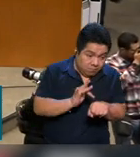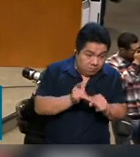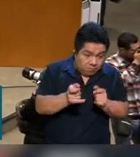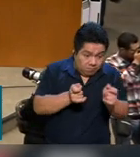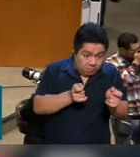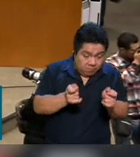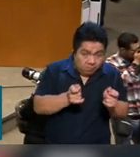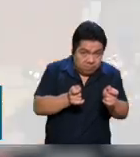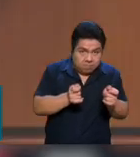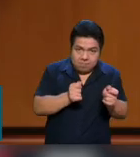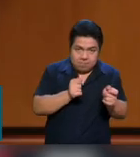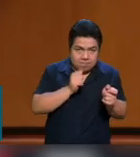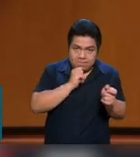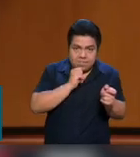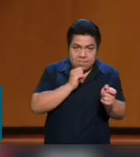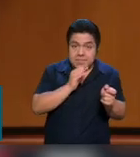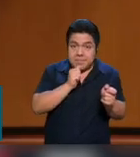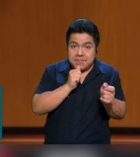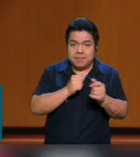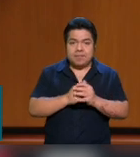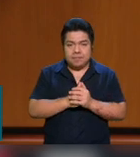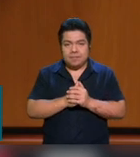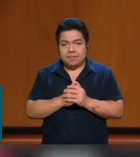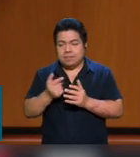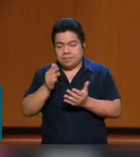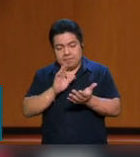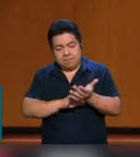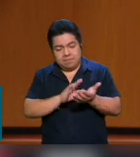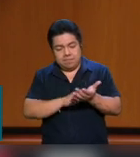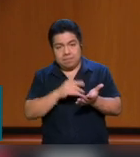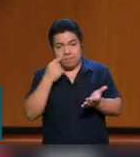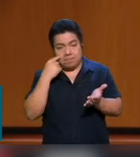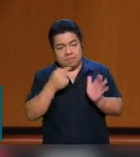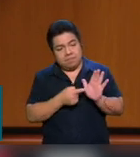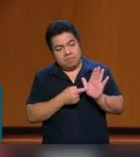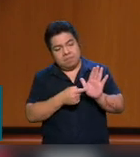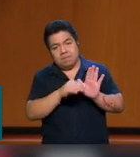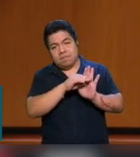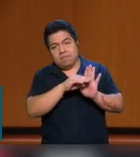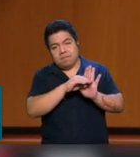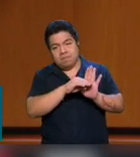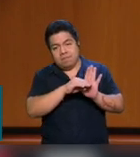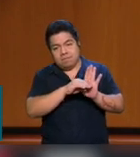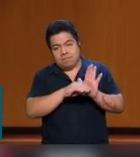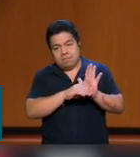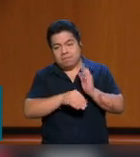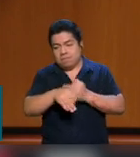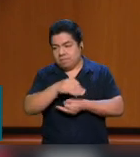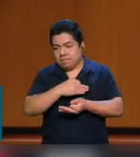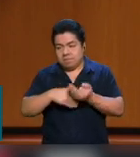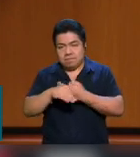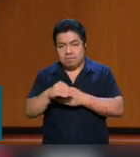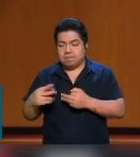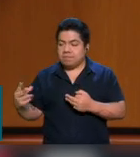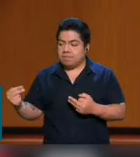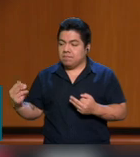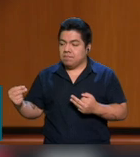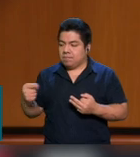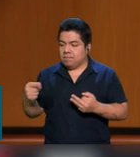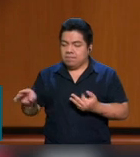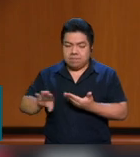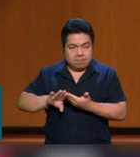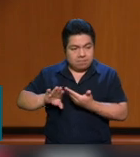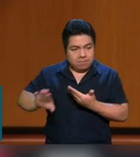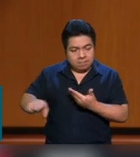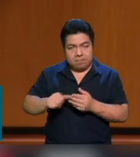control jurisdiccional. A partir de la entrada en vigor de este decreto, se derogan todas las disposiciones que se opongan al contenido